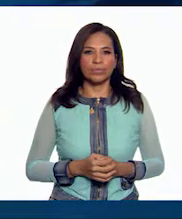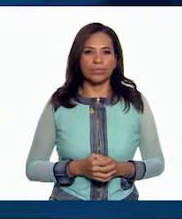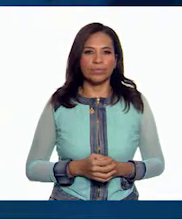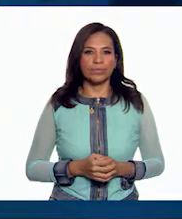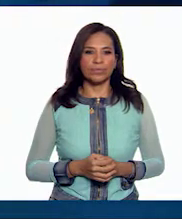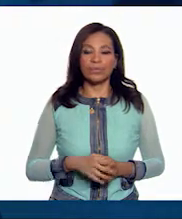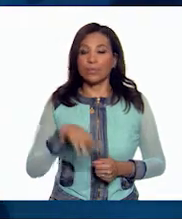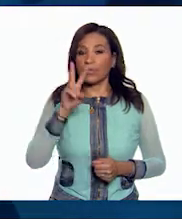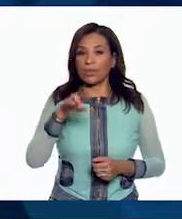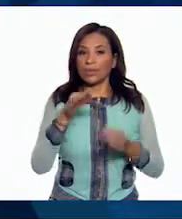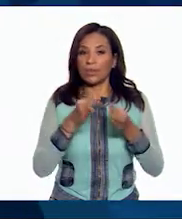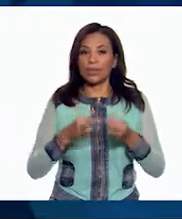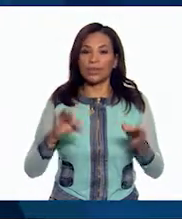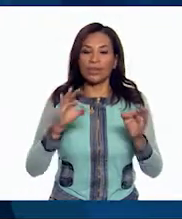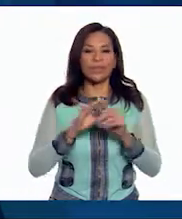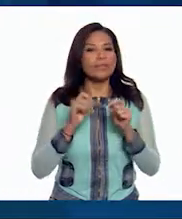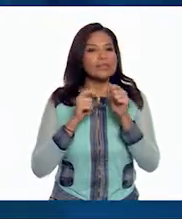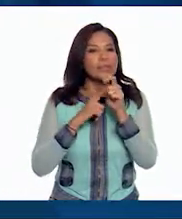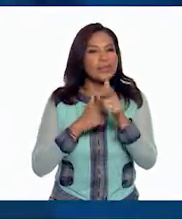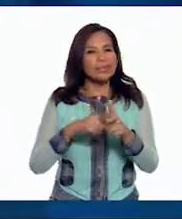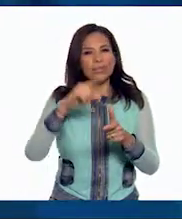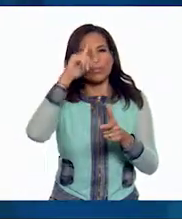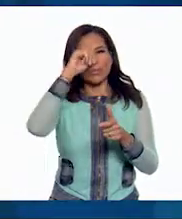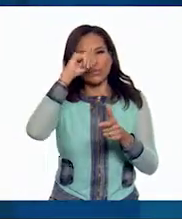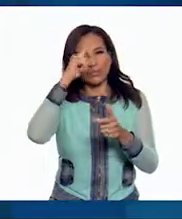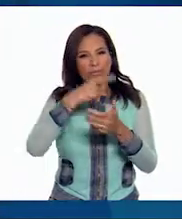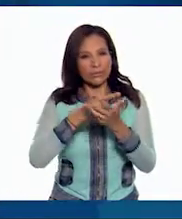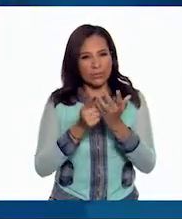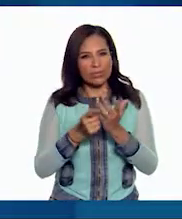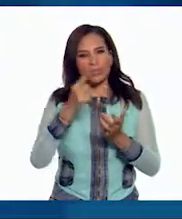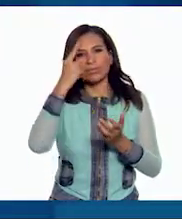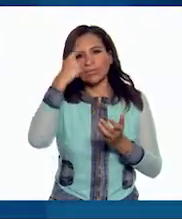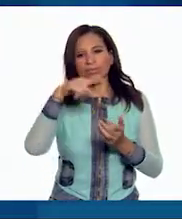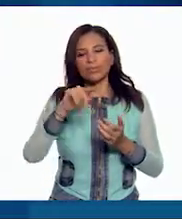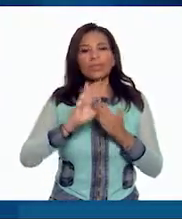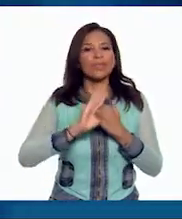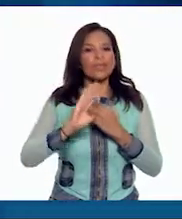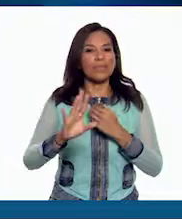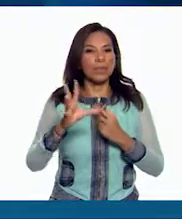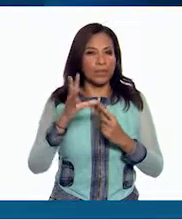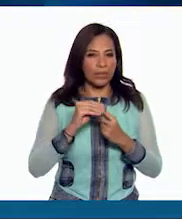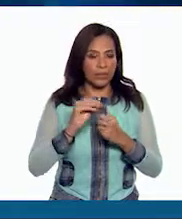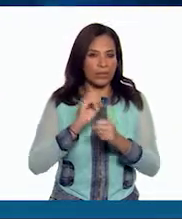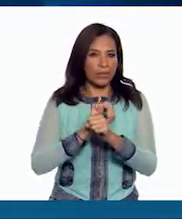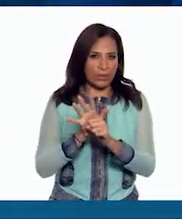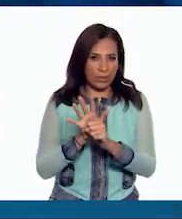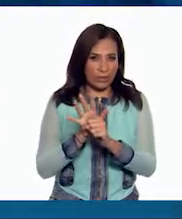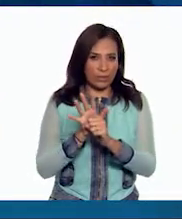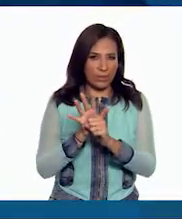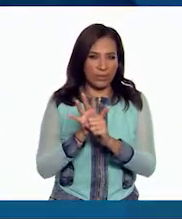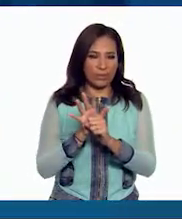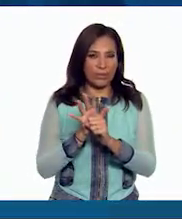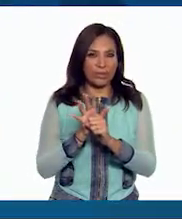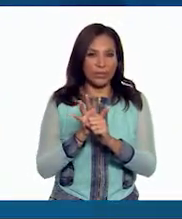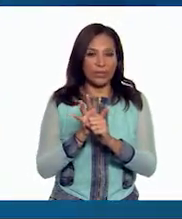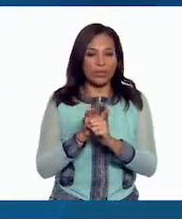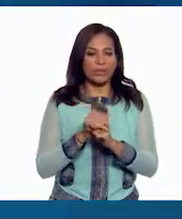Es muy importante continuar con las recomendaciones para evitar contagios de COVID.